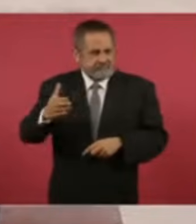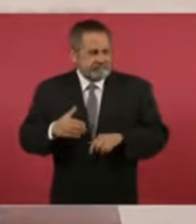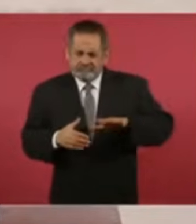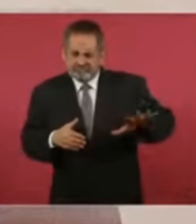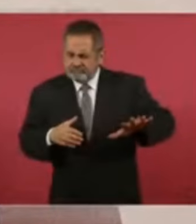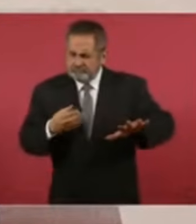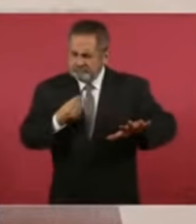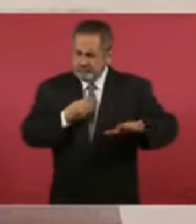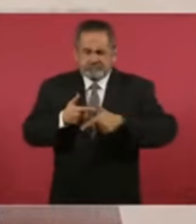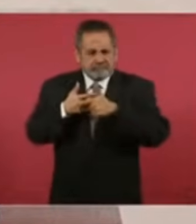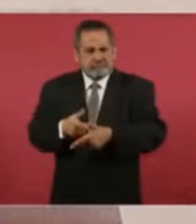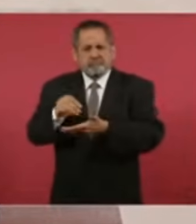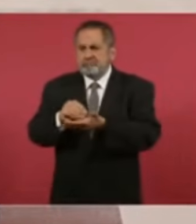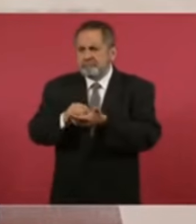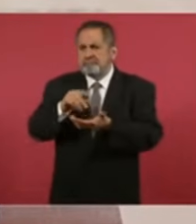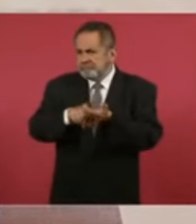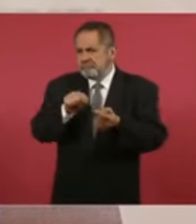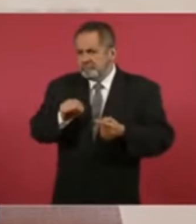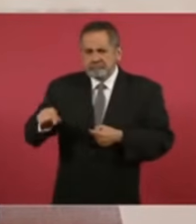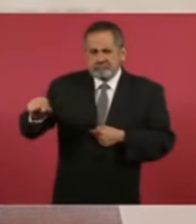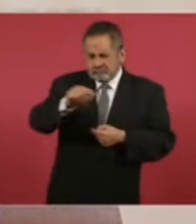mantuvieron en muchas partes y todavía